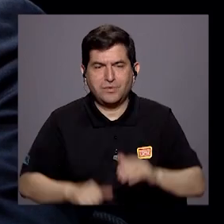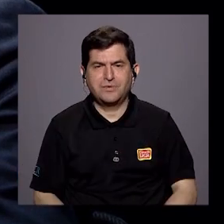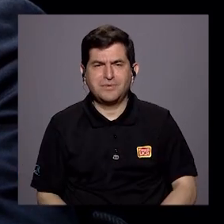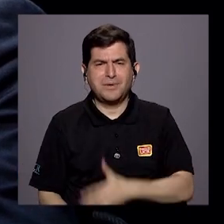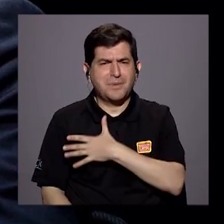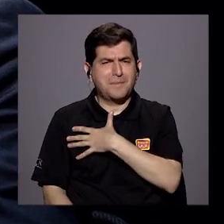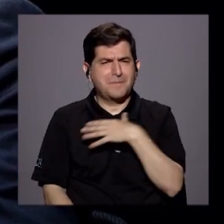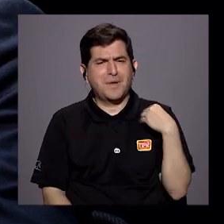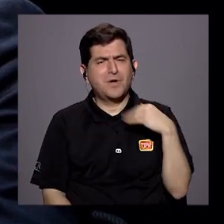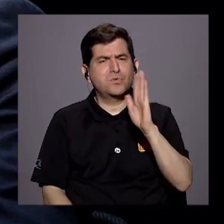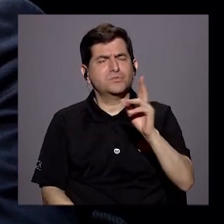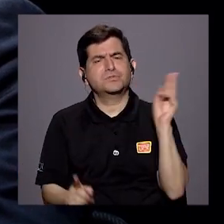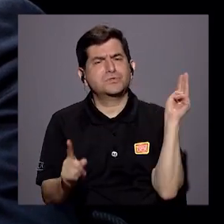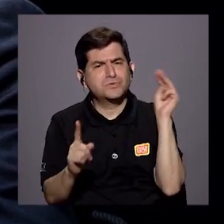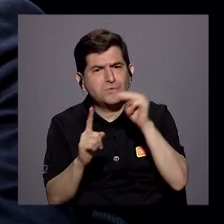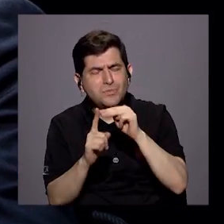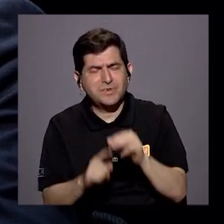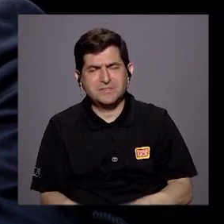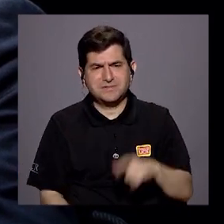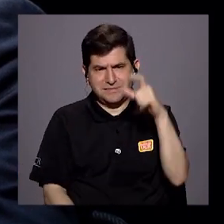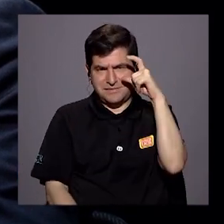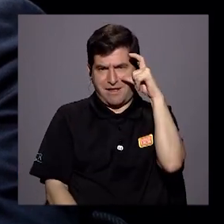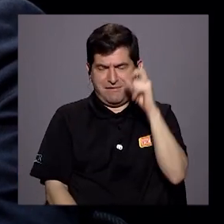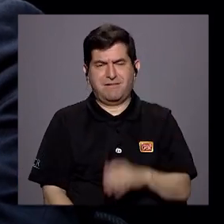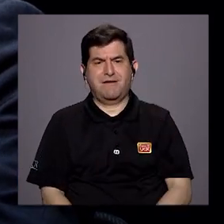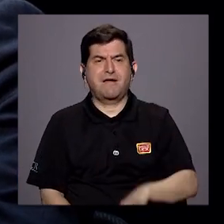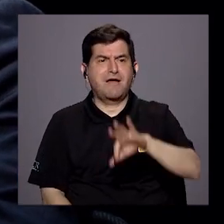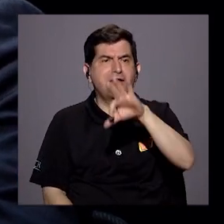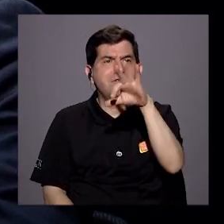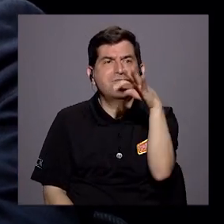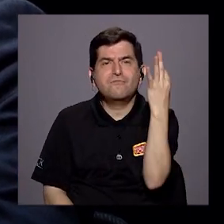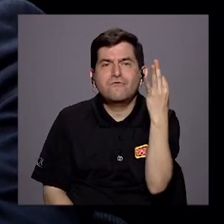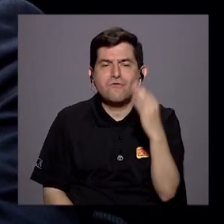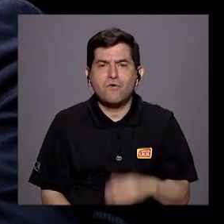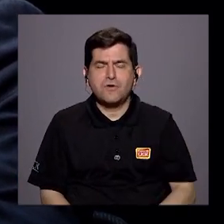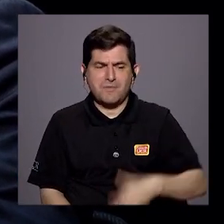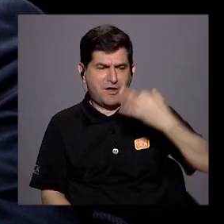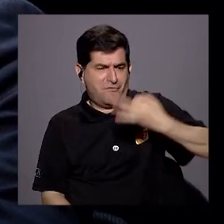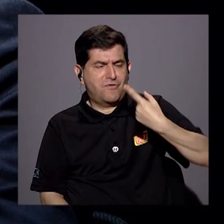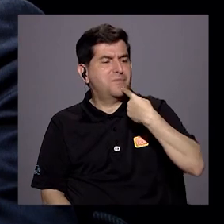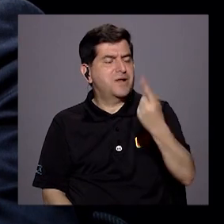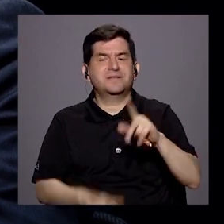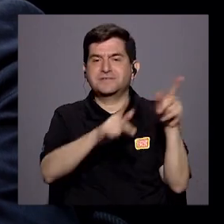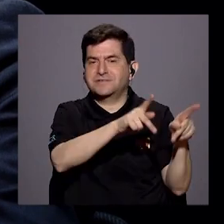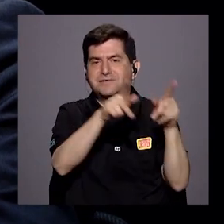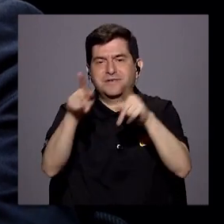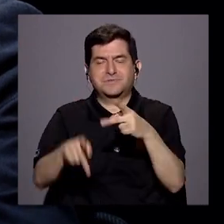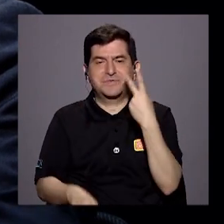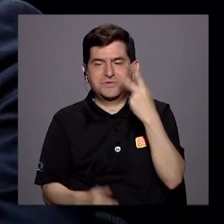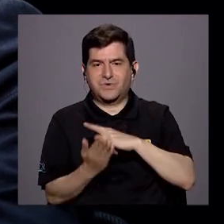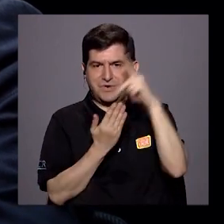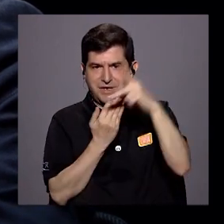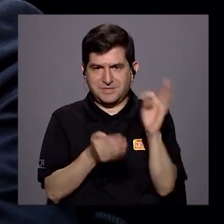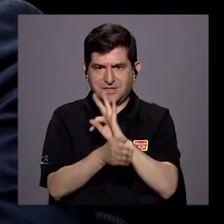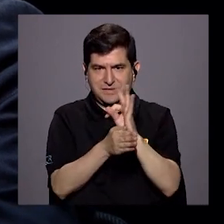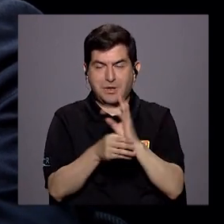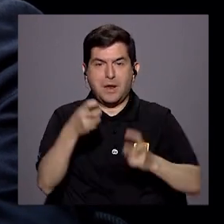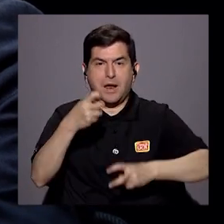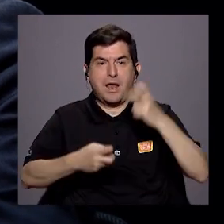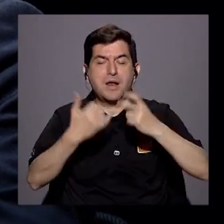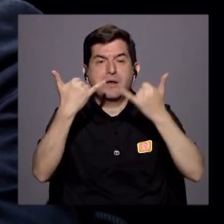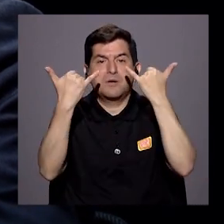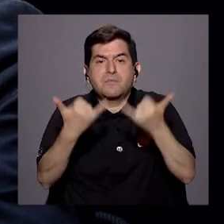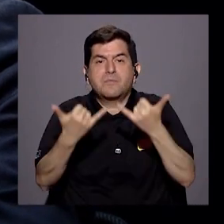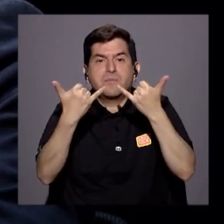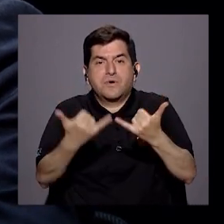gusta su mensaje con miguel ángel porque es una forma muy formal de decir la teleaudiencia que el problema que tenemos de